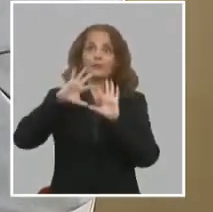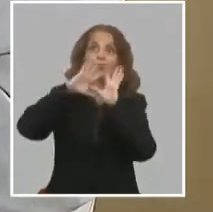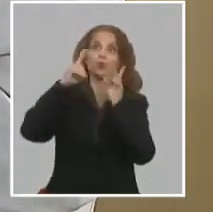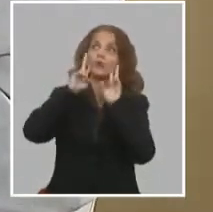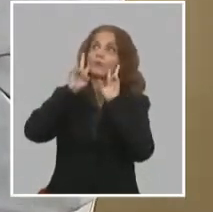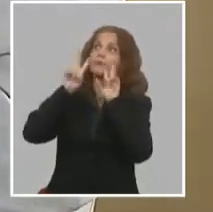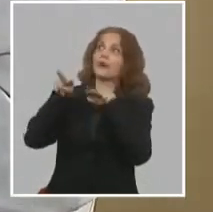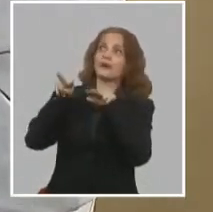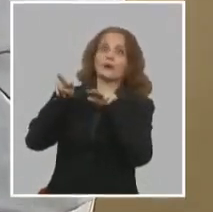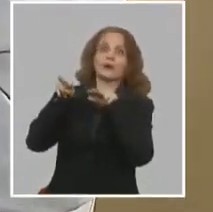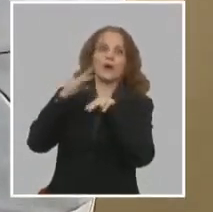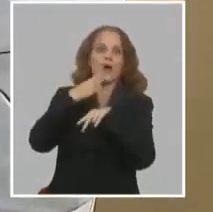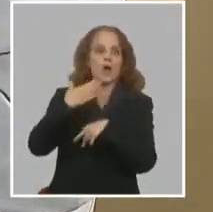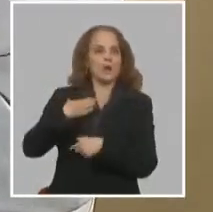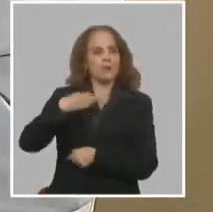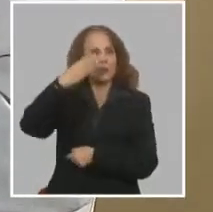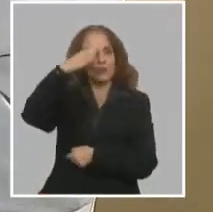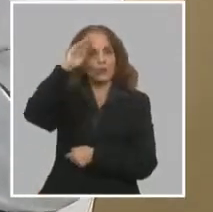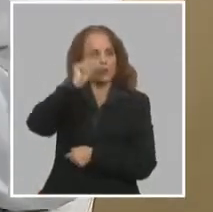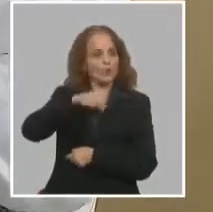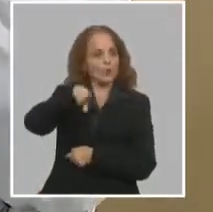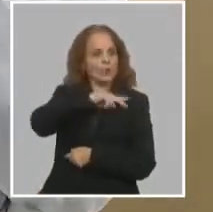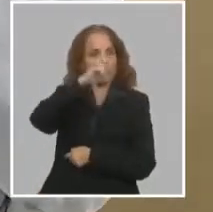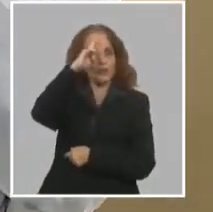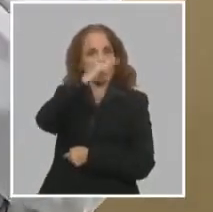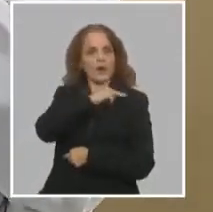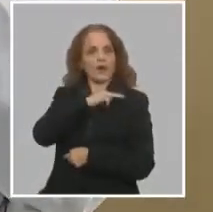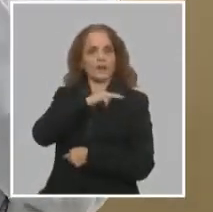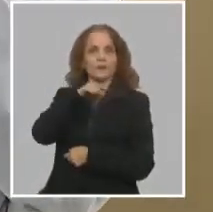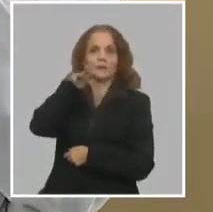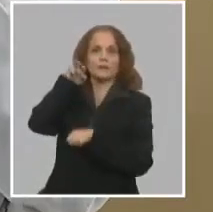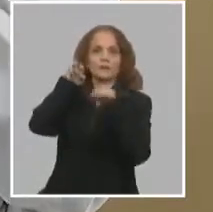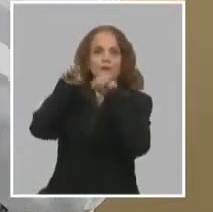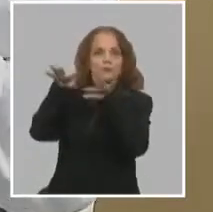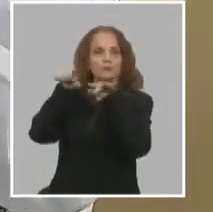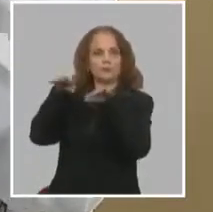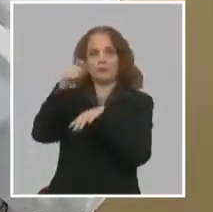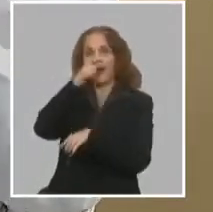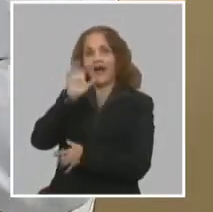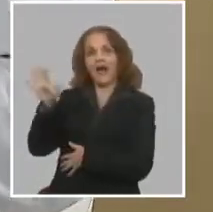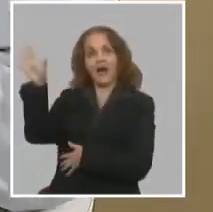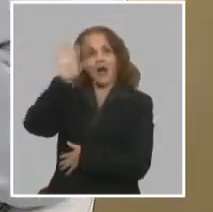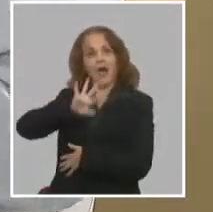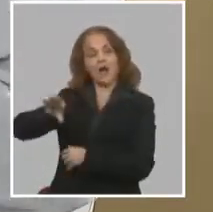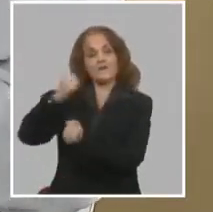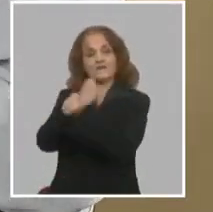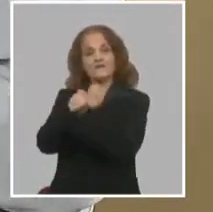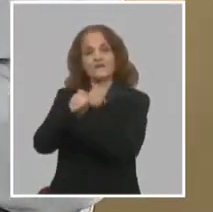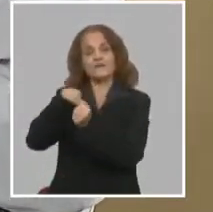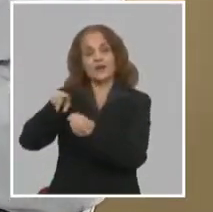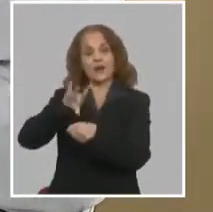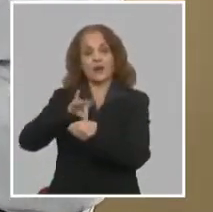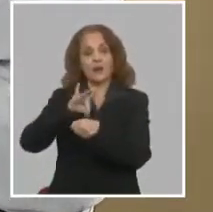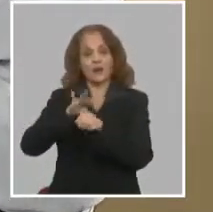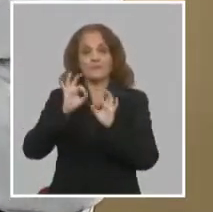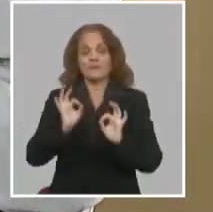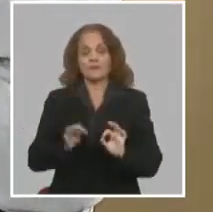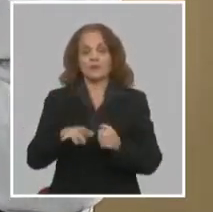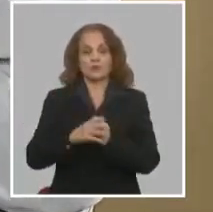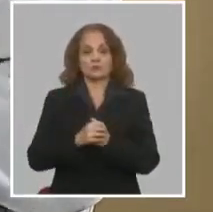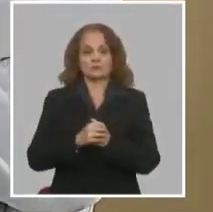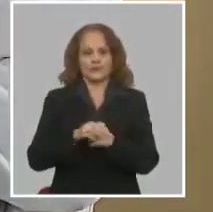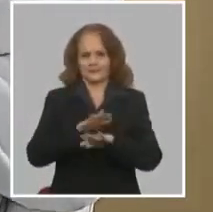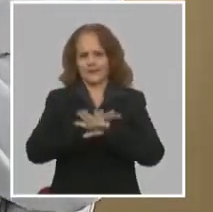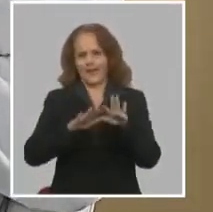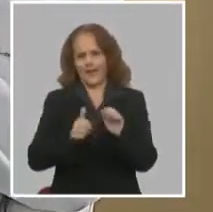con sorpresa cómo los cubanos, que además habíamos estado en tantos lugares, esto mismo que se ha dicho aquí de Pakistán,